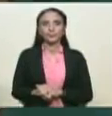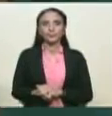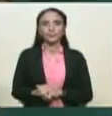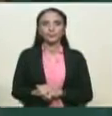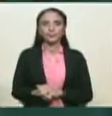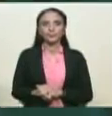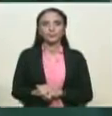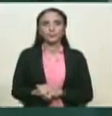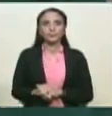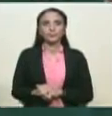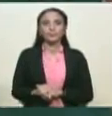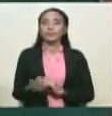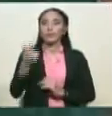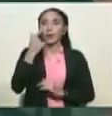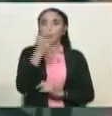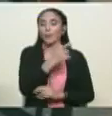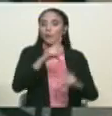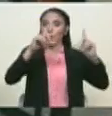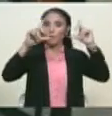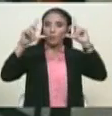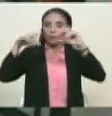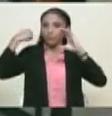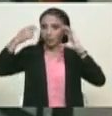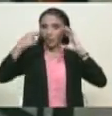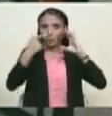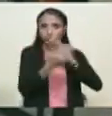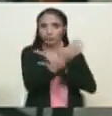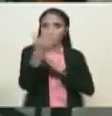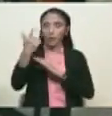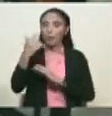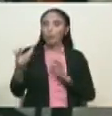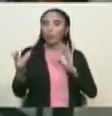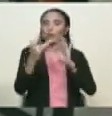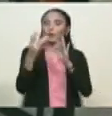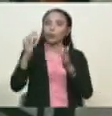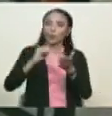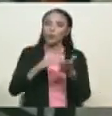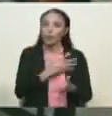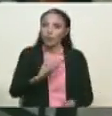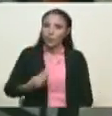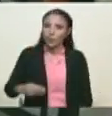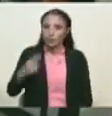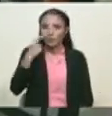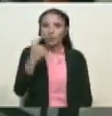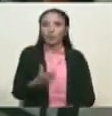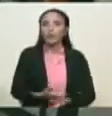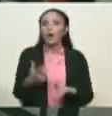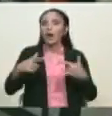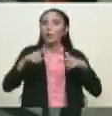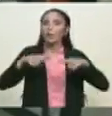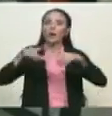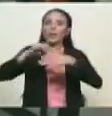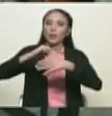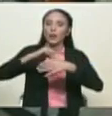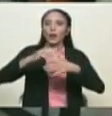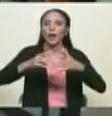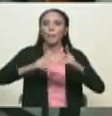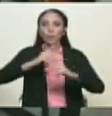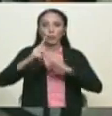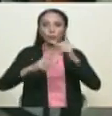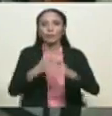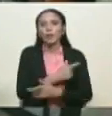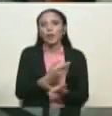Bueno, mi comandante, de esta forma le damos el pase a usted. Nos despedimos desde acá, del Centro Cárnico de Guarenas, con nuestro